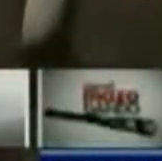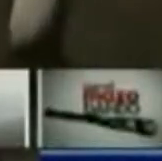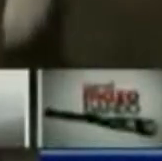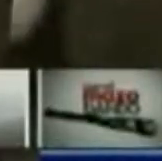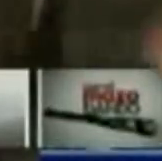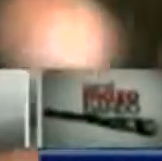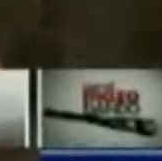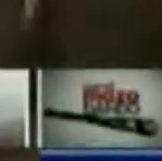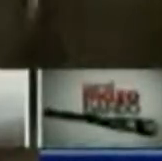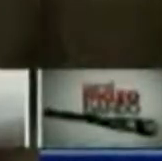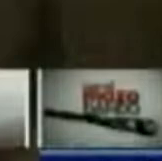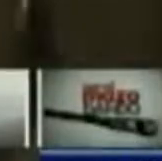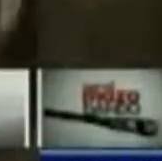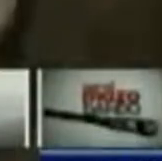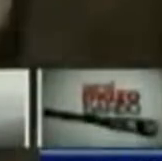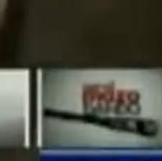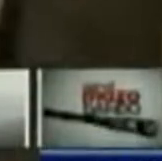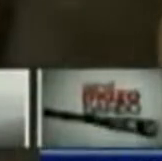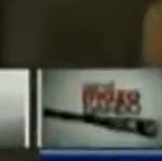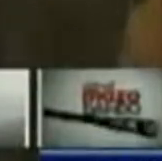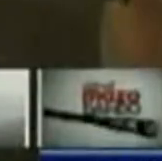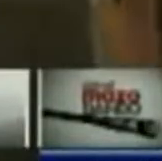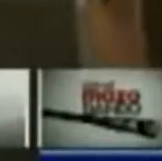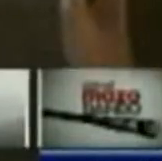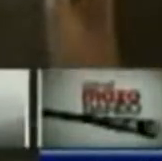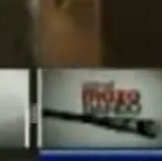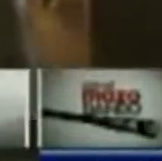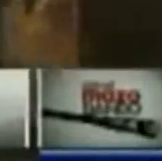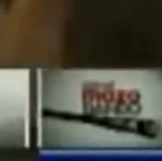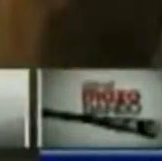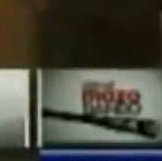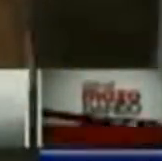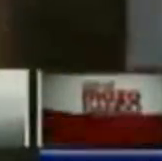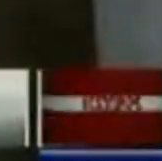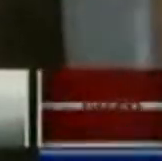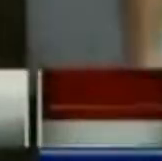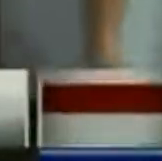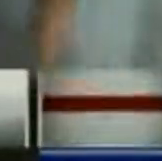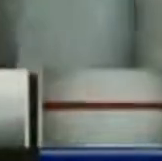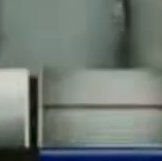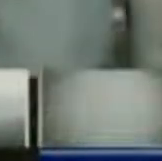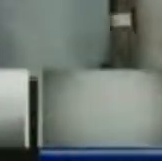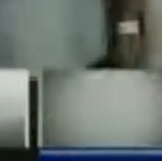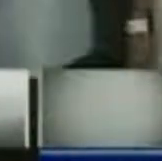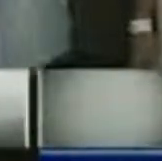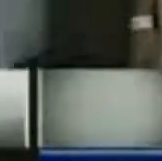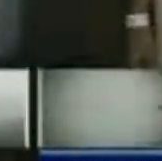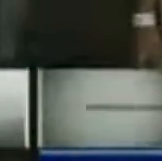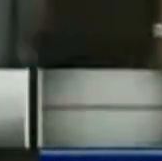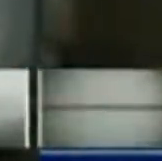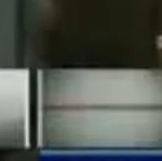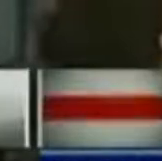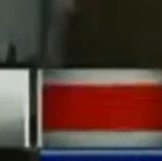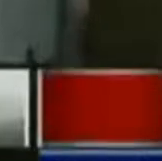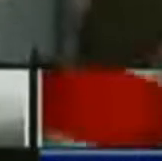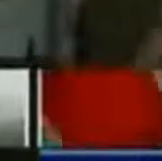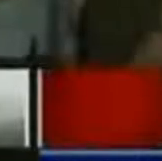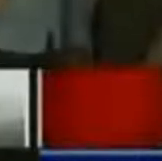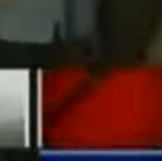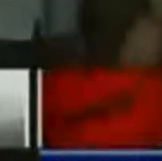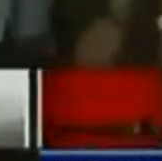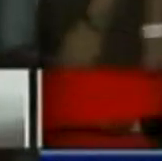el mismo es donde nací allí tengo mi raíz por eso nunca lo olvido